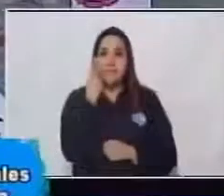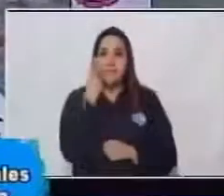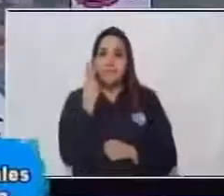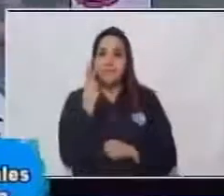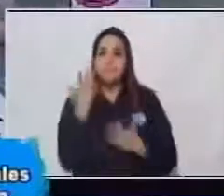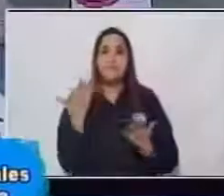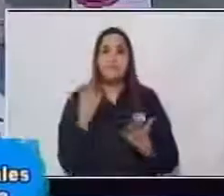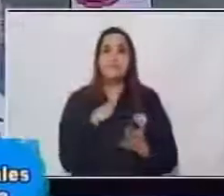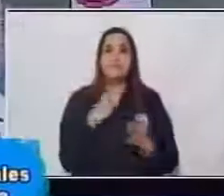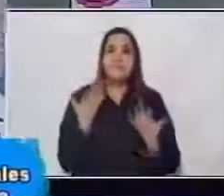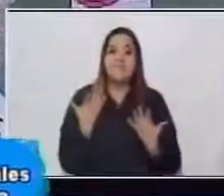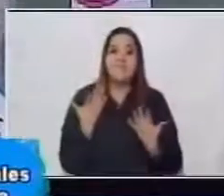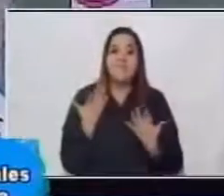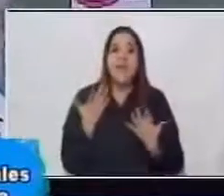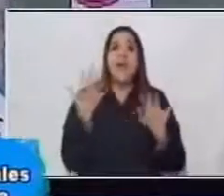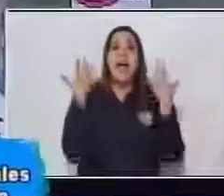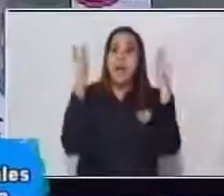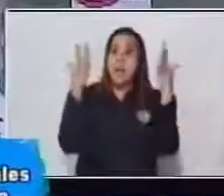fa qué tenemos que hacer en fa?